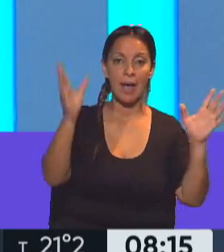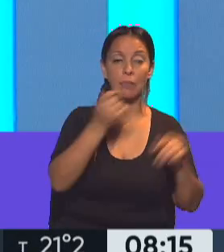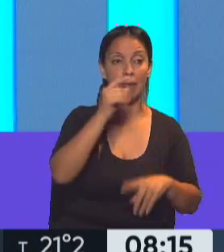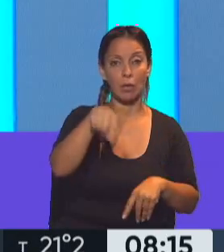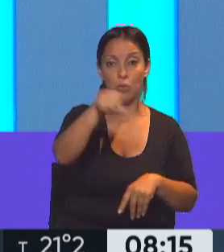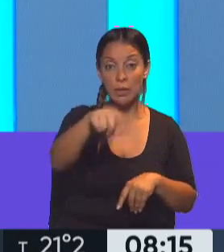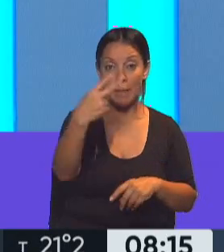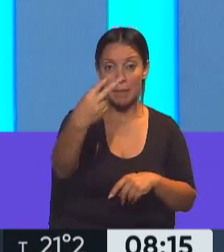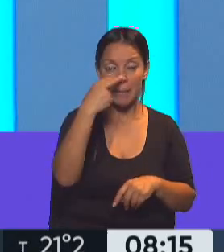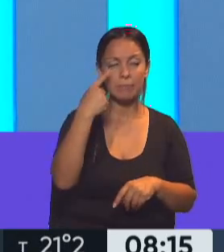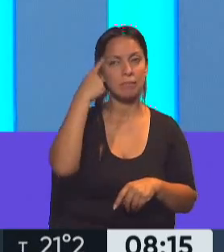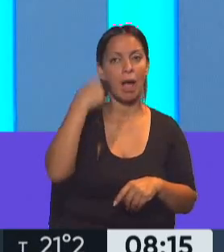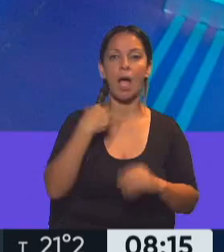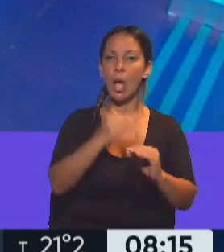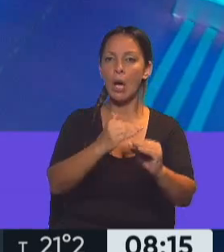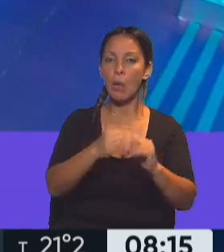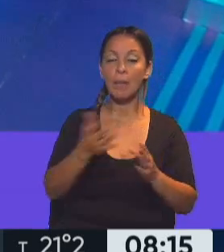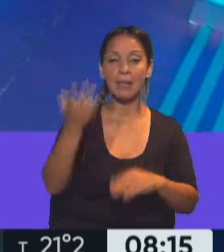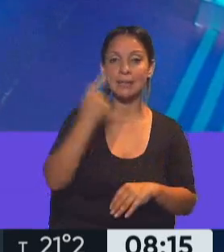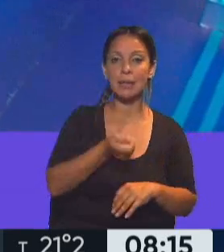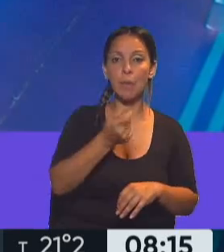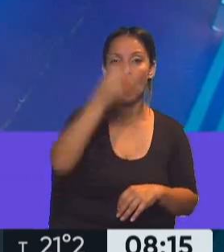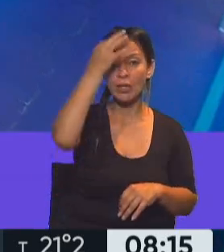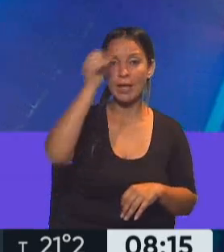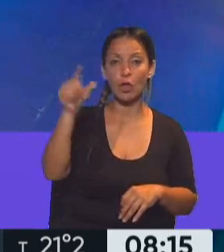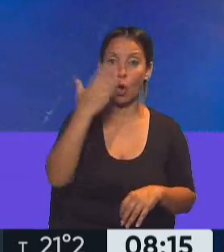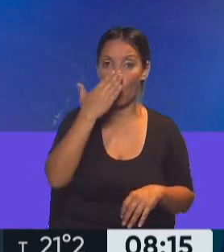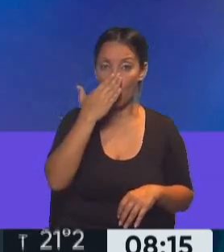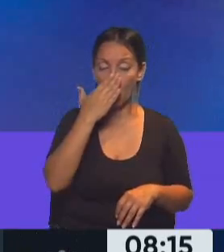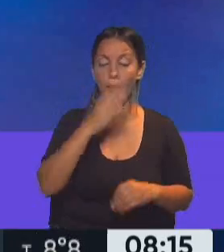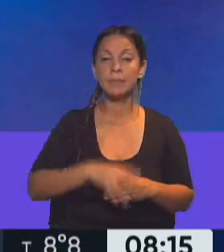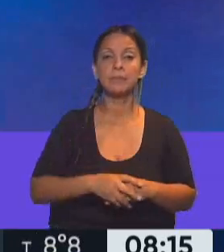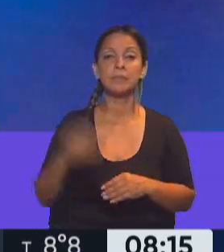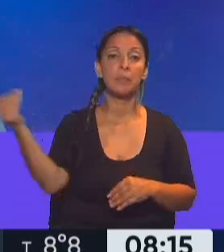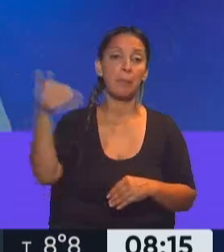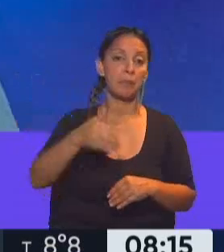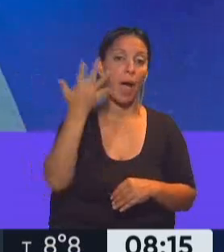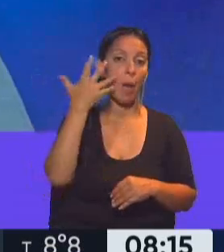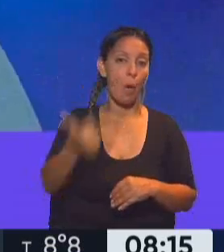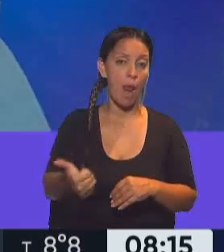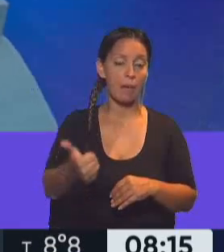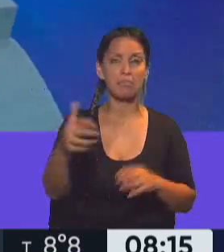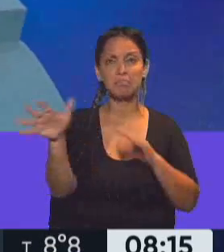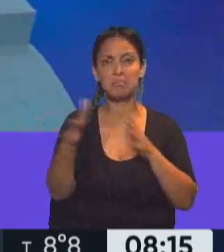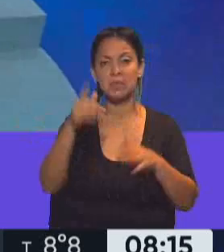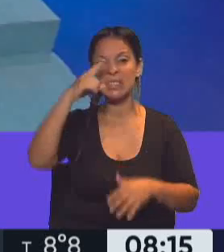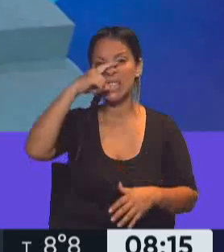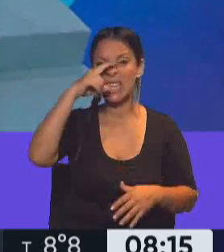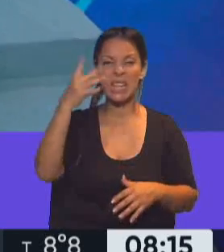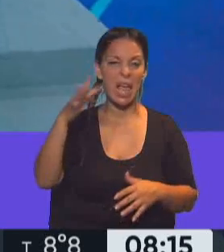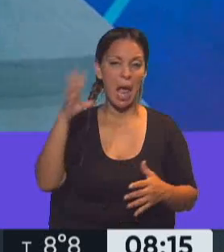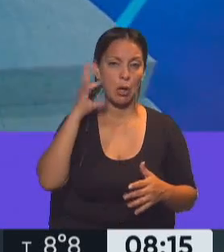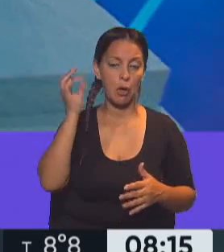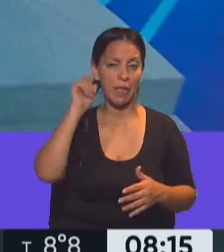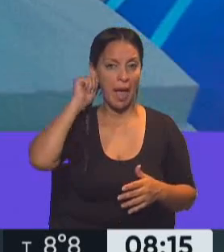sentir identificado. Hace muy poquito en un teatro en la provincia de Córdoba vino una abuela de unos 70 y pico de años a presenciar